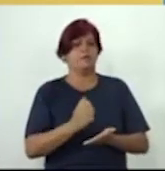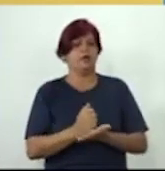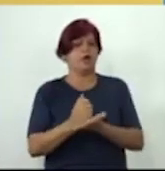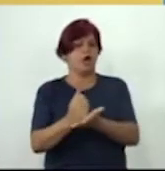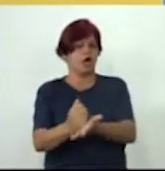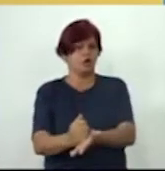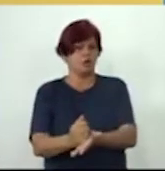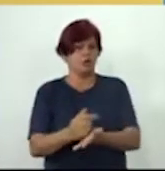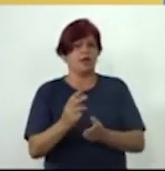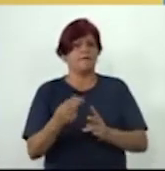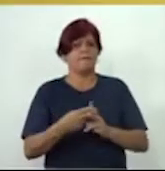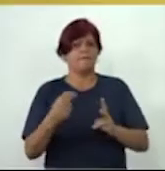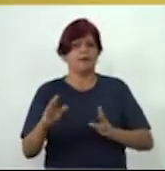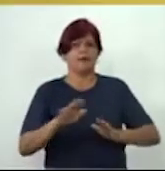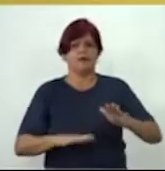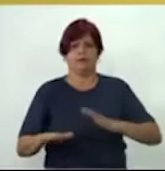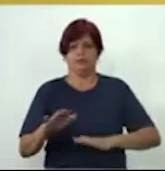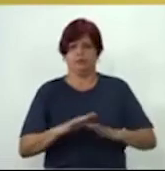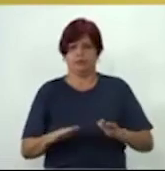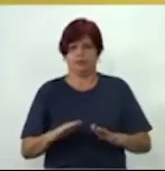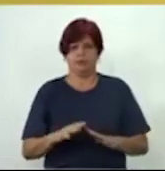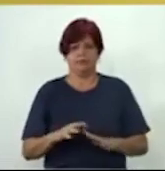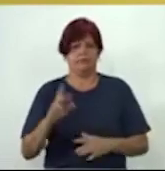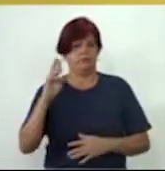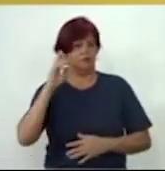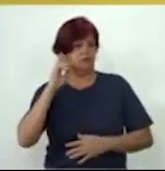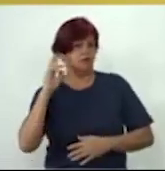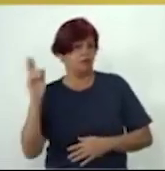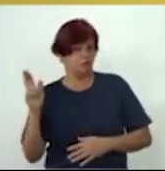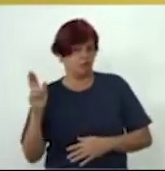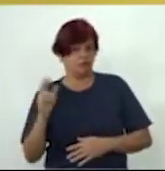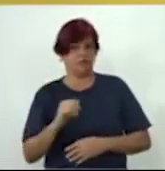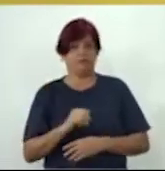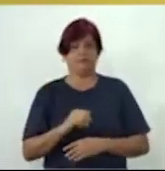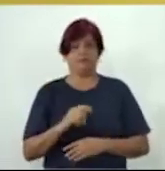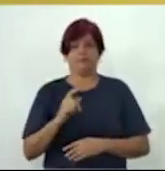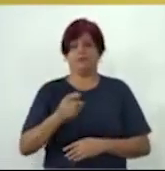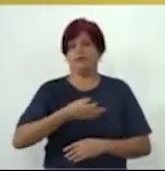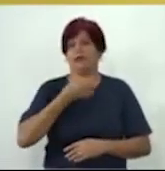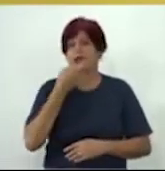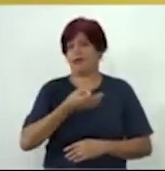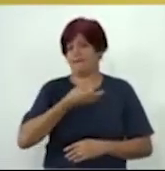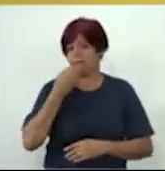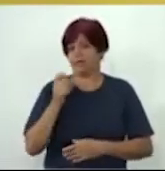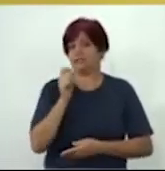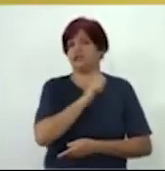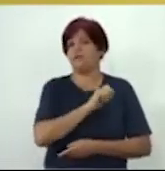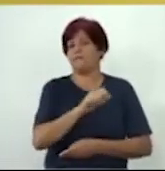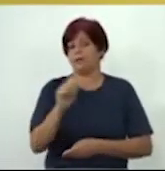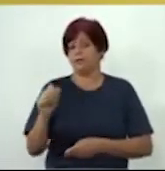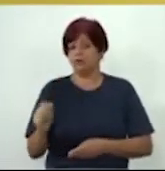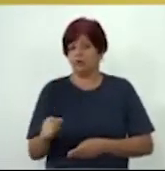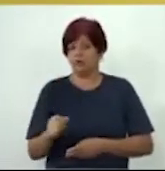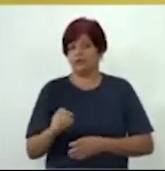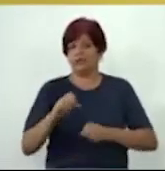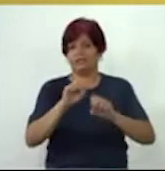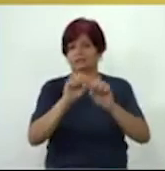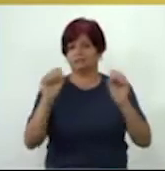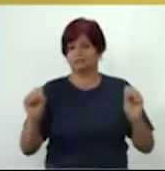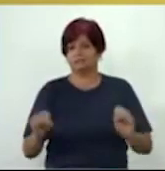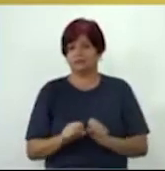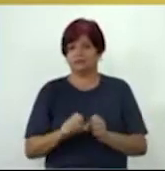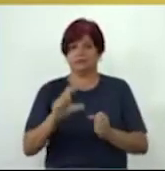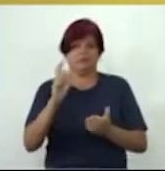para su preparación. Recuerden que la fundamentación metodológica del sistema de clase o de